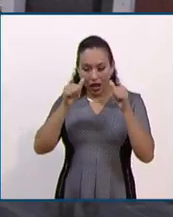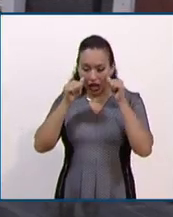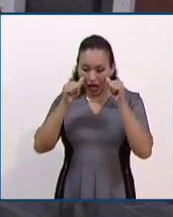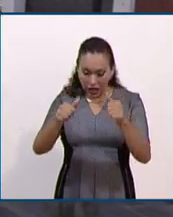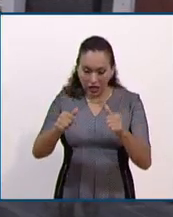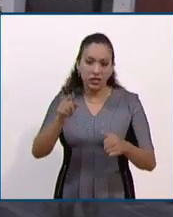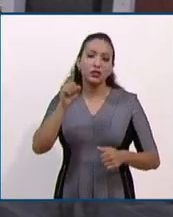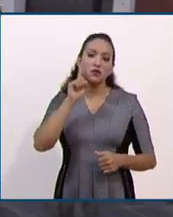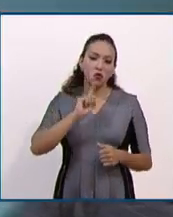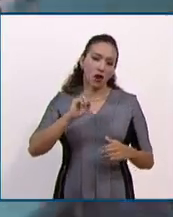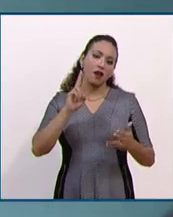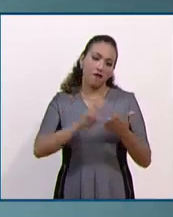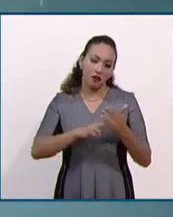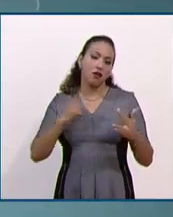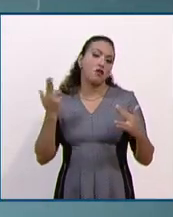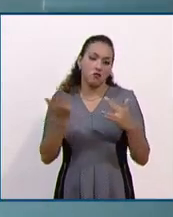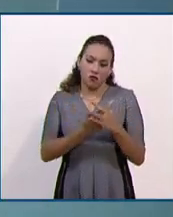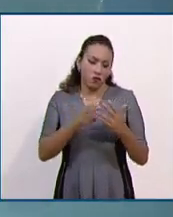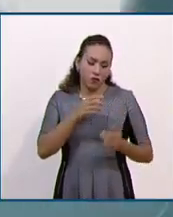del feminicidio.